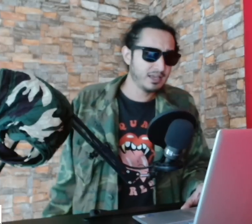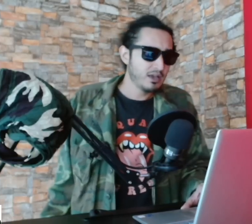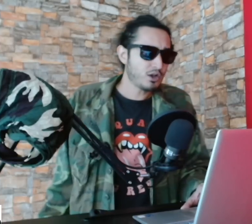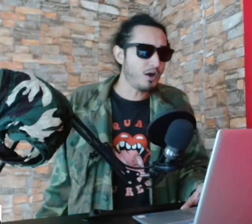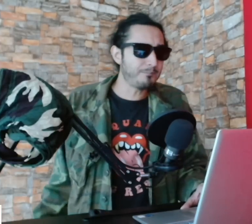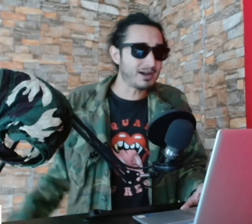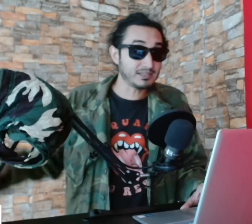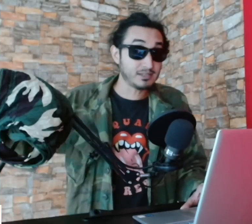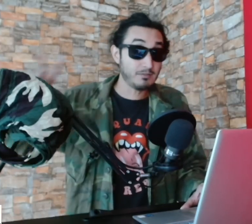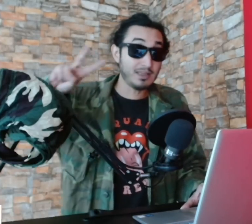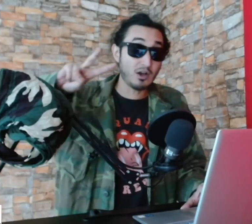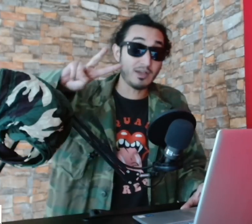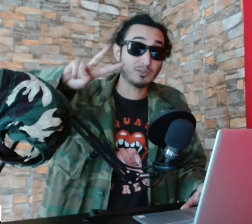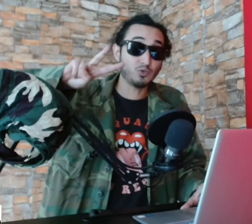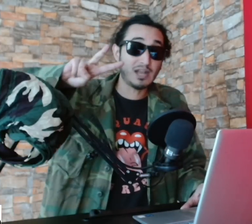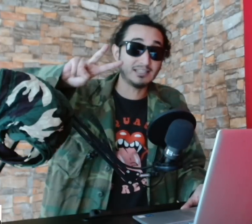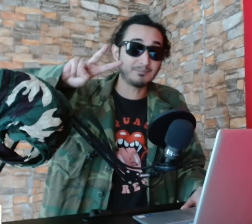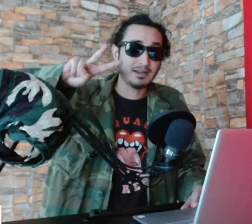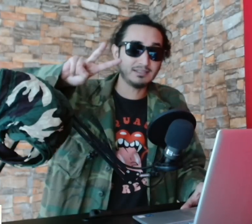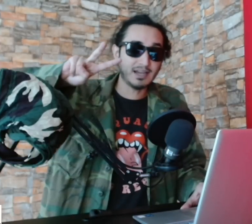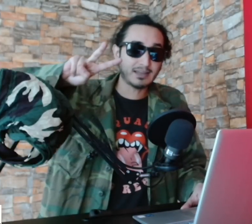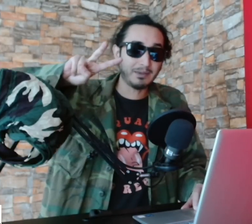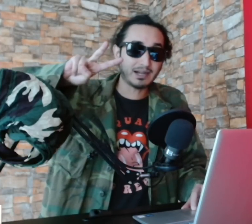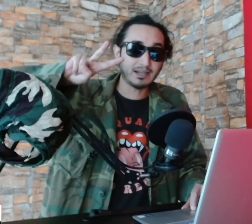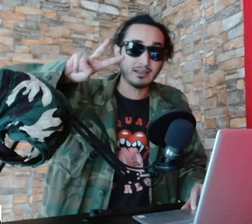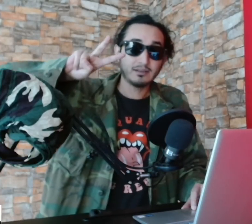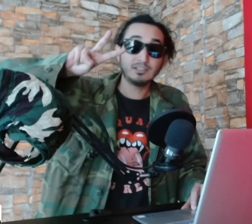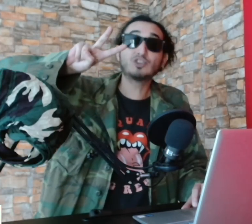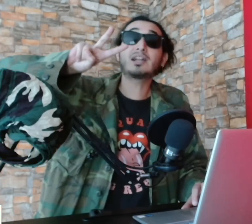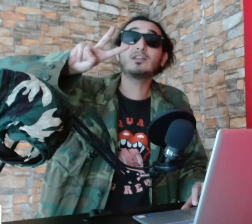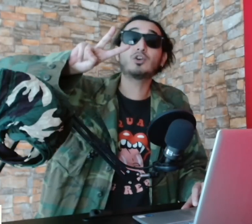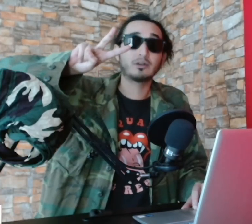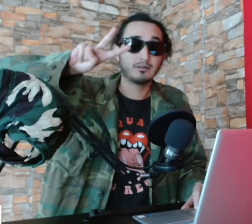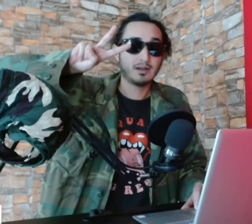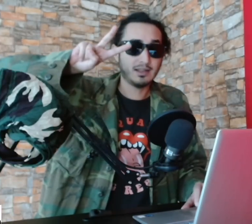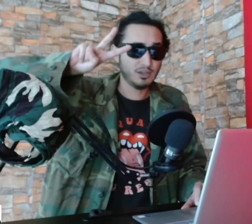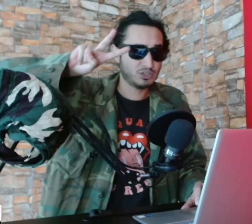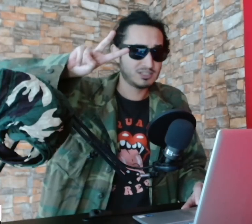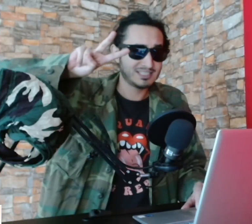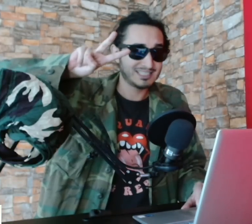chance comparte este vídeo deja tu like en para izquierda perre si no traidor adiós